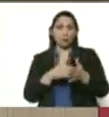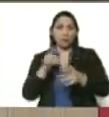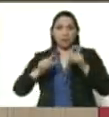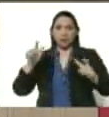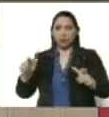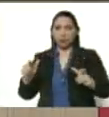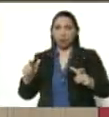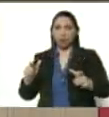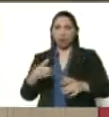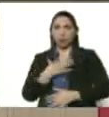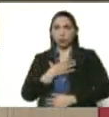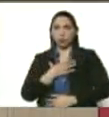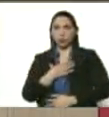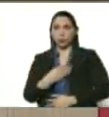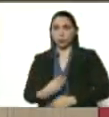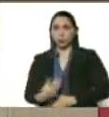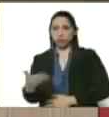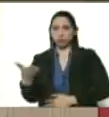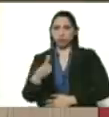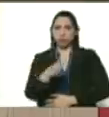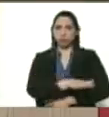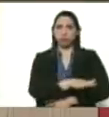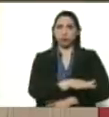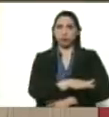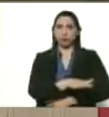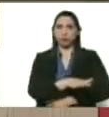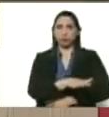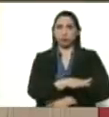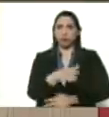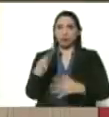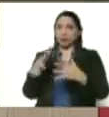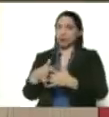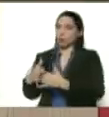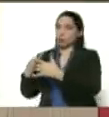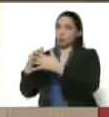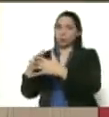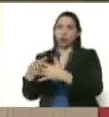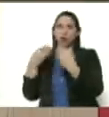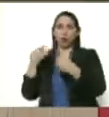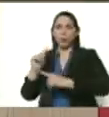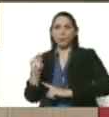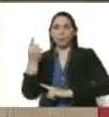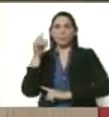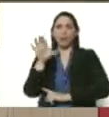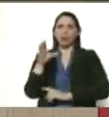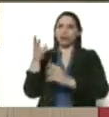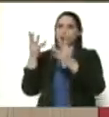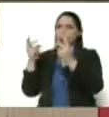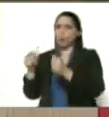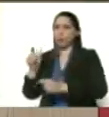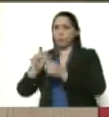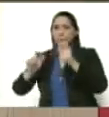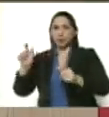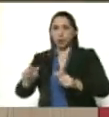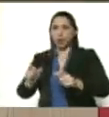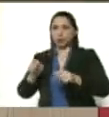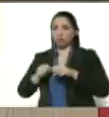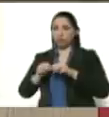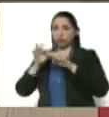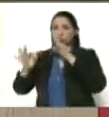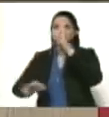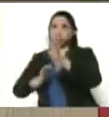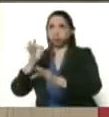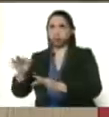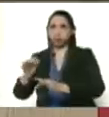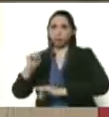personas lamentablemente fallecidas. Coloca a Estados Unidos como el primer país con número de casos contagiados, pero